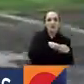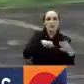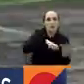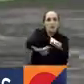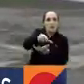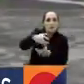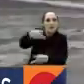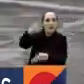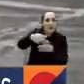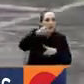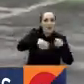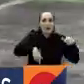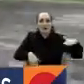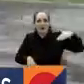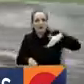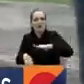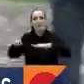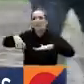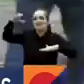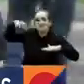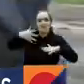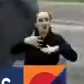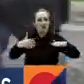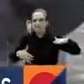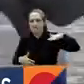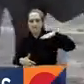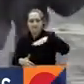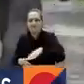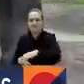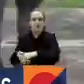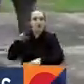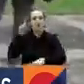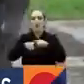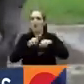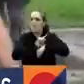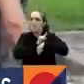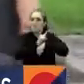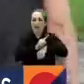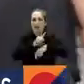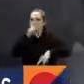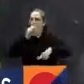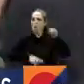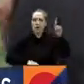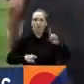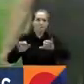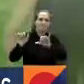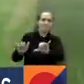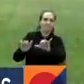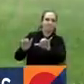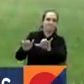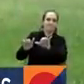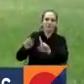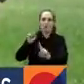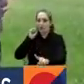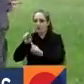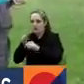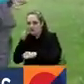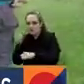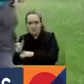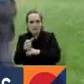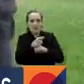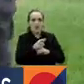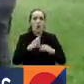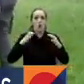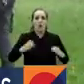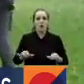público y las condiciones climáticas impidieron que llegaran al lugar de inmediato para realizar las labores de inspección de los cuerpos.